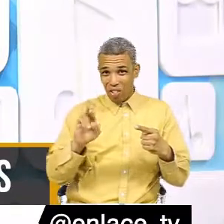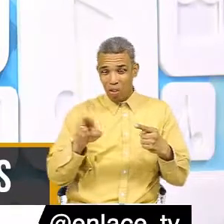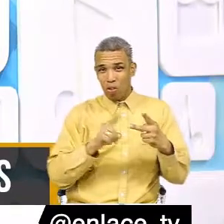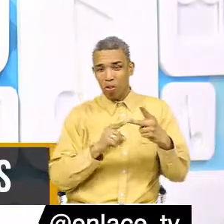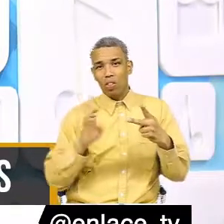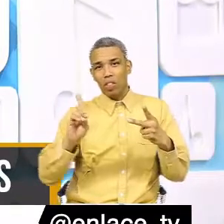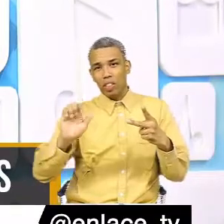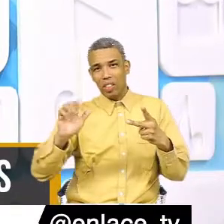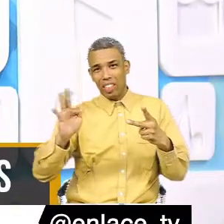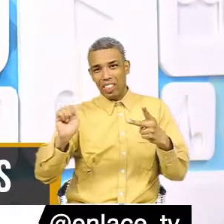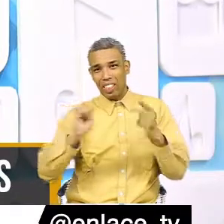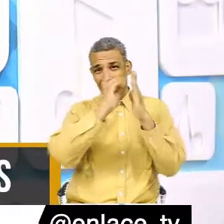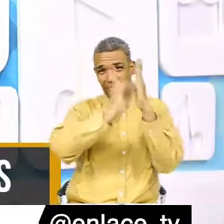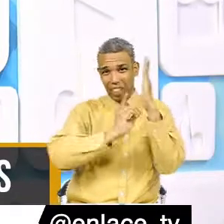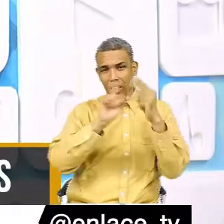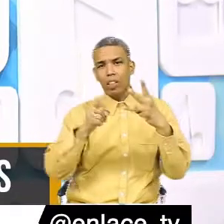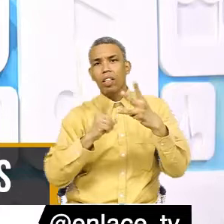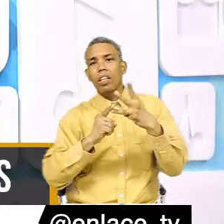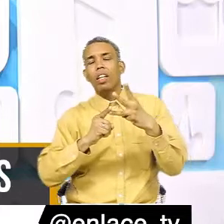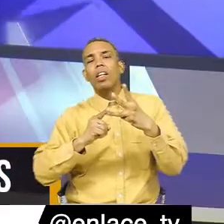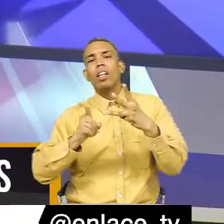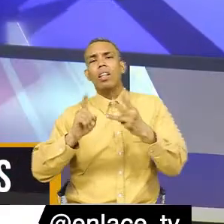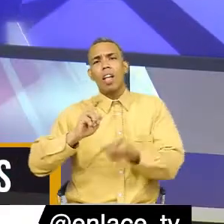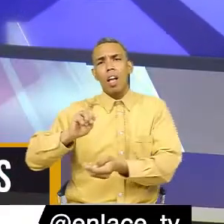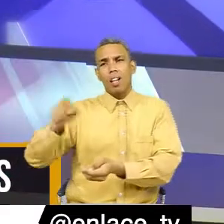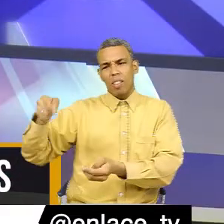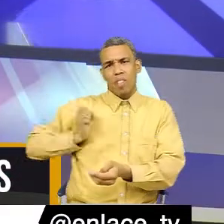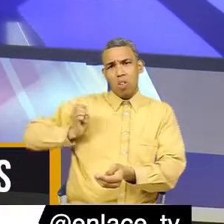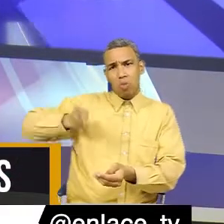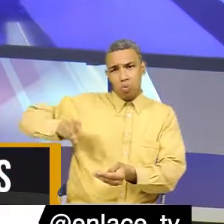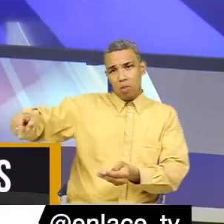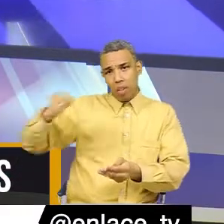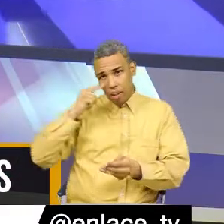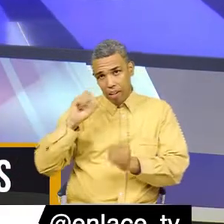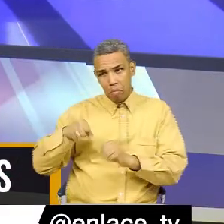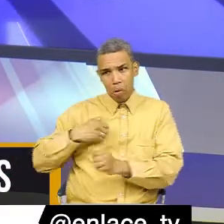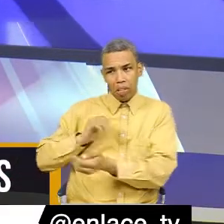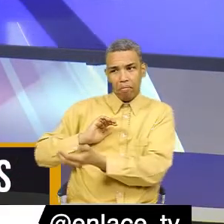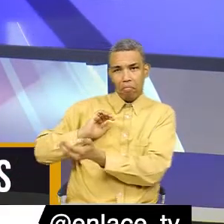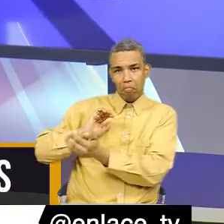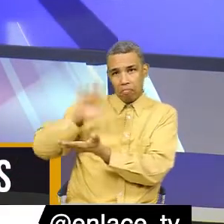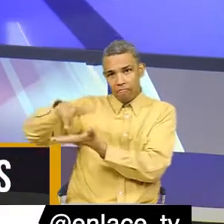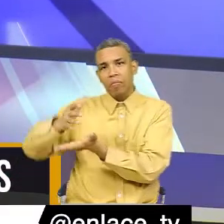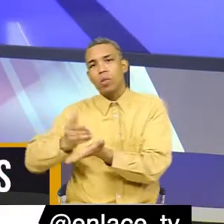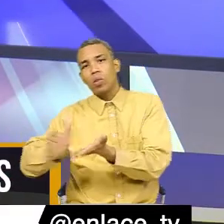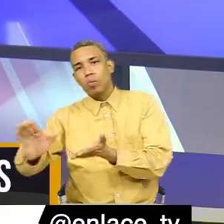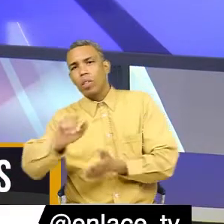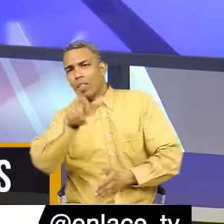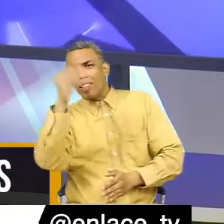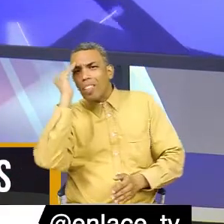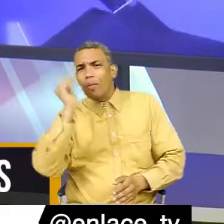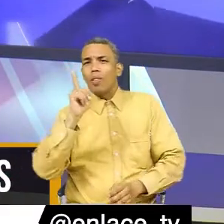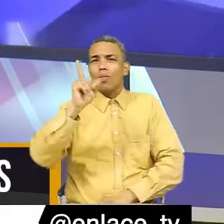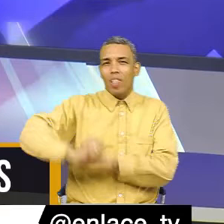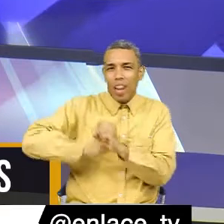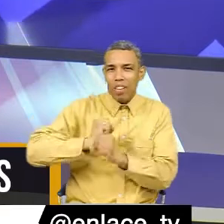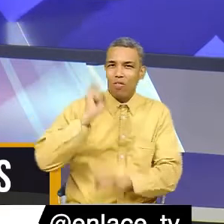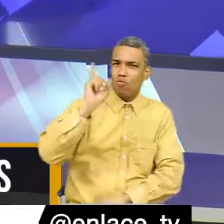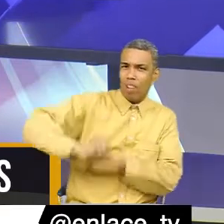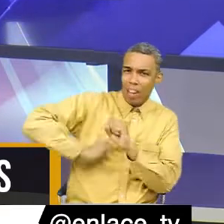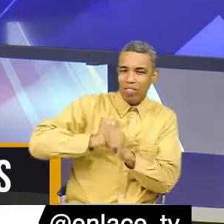Y pues están todos cordialmente invitados. Ya todos saben que este baile es tradicional para el Club Infantas, es un baile que de verdad tiene a